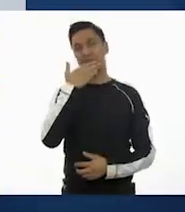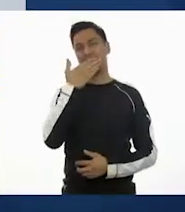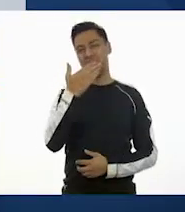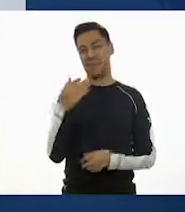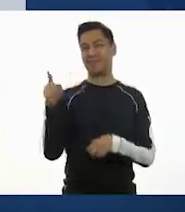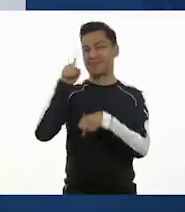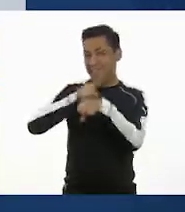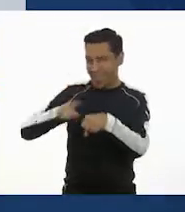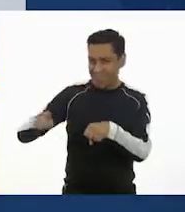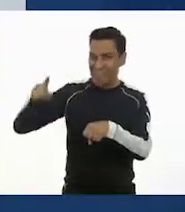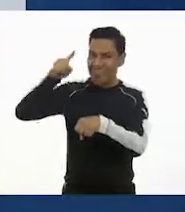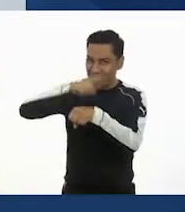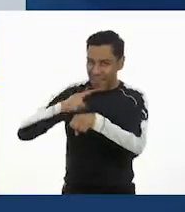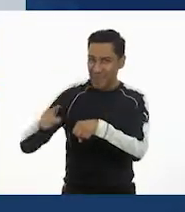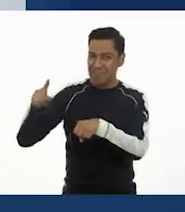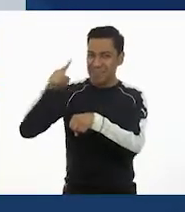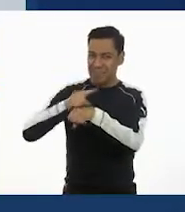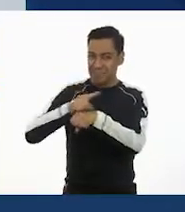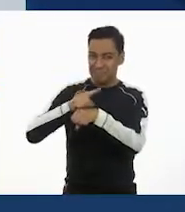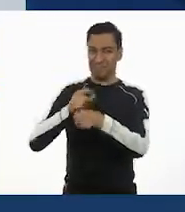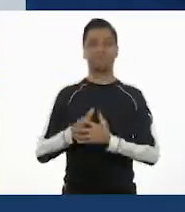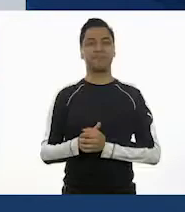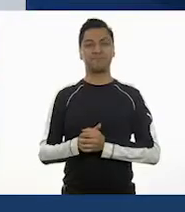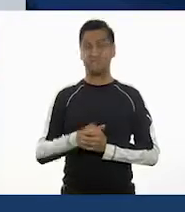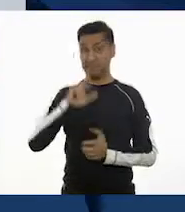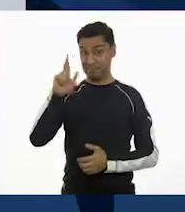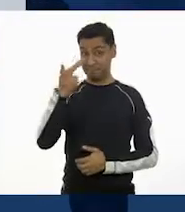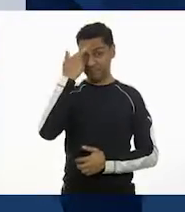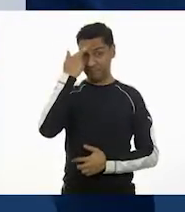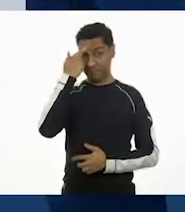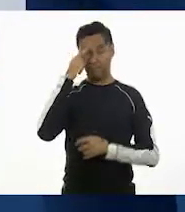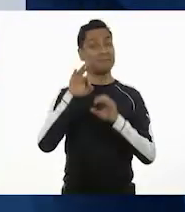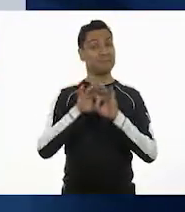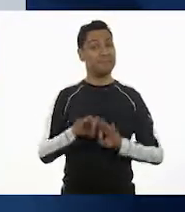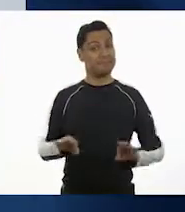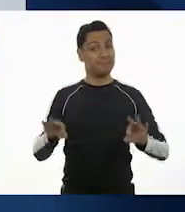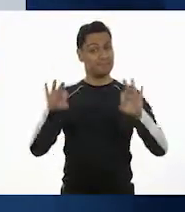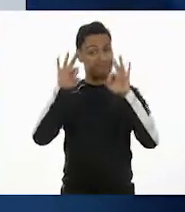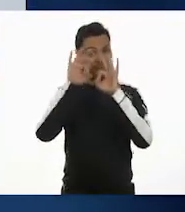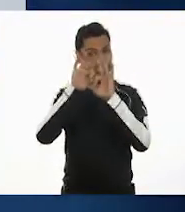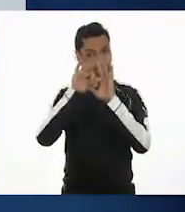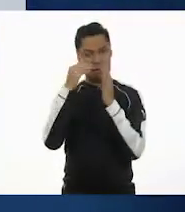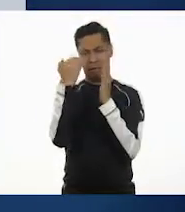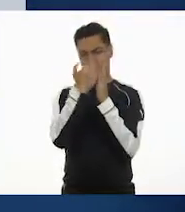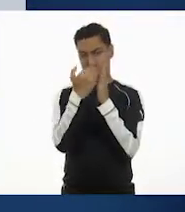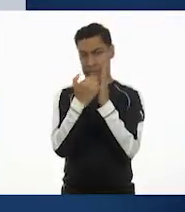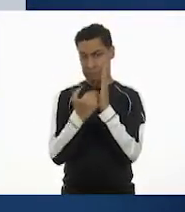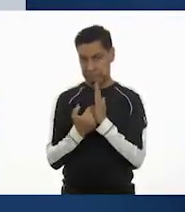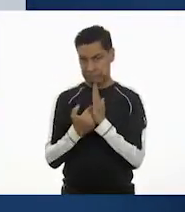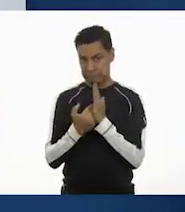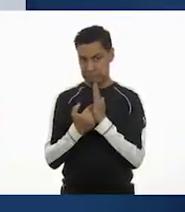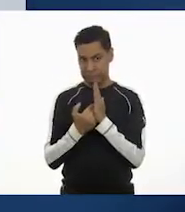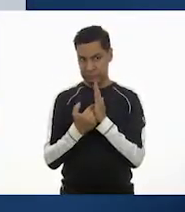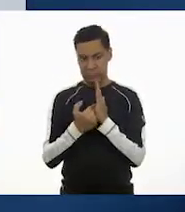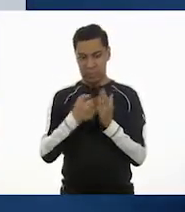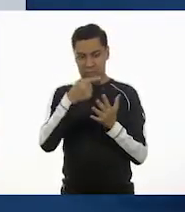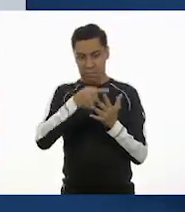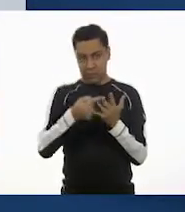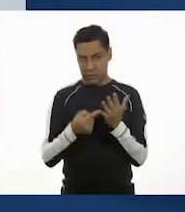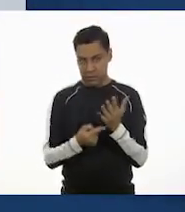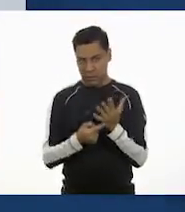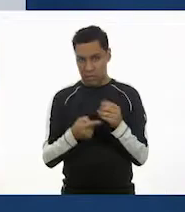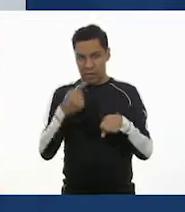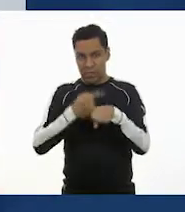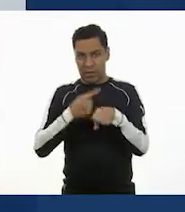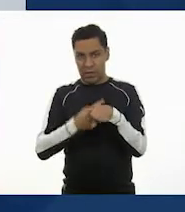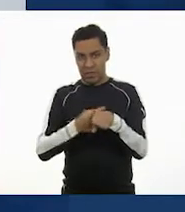ver todos los días. Recuerden que es importante seguir cuidándonos, lavándonos las manos por